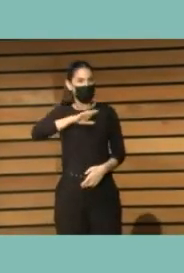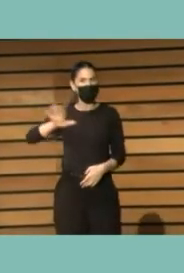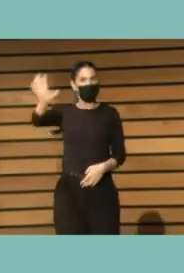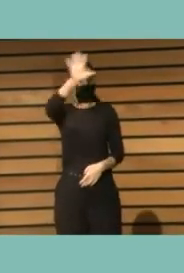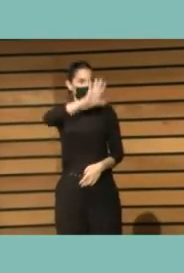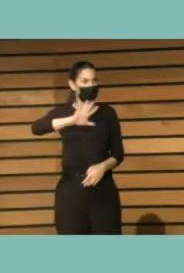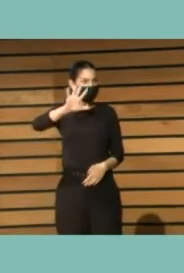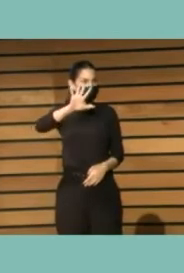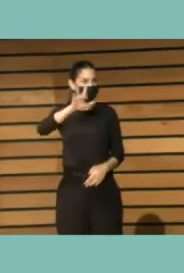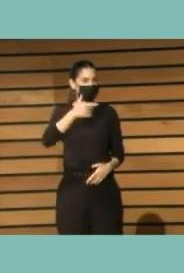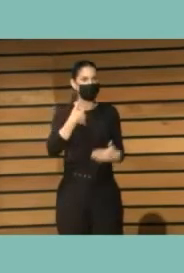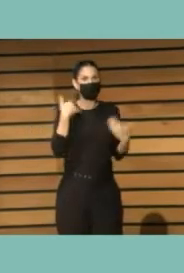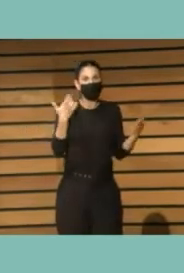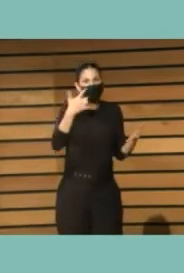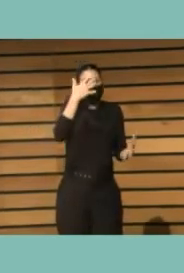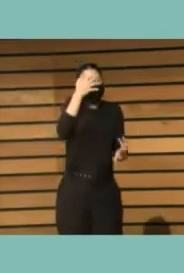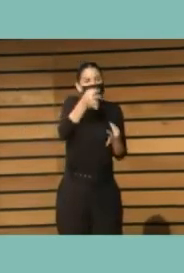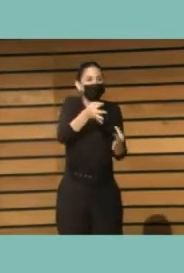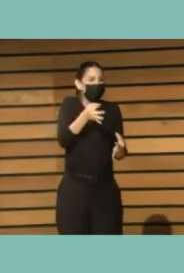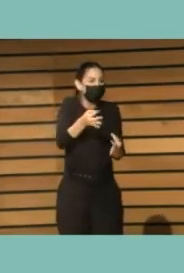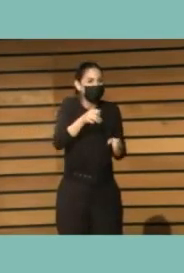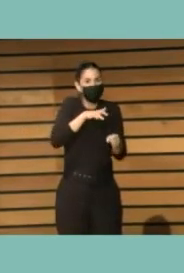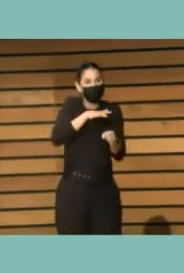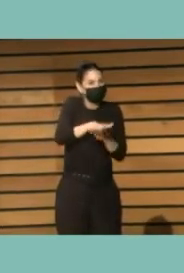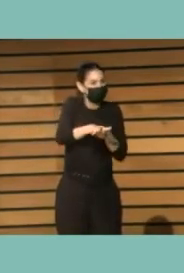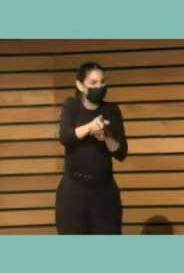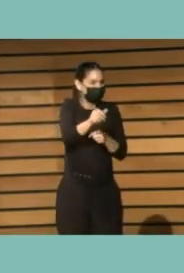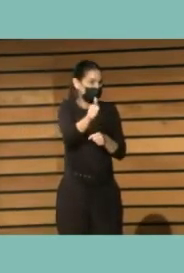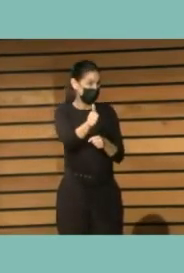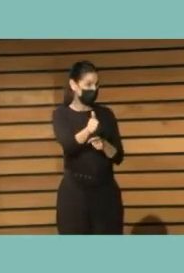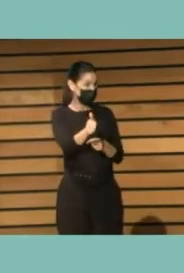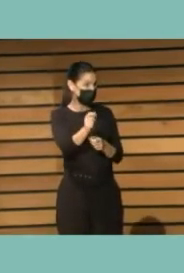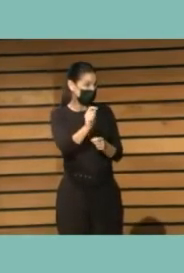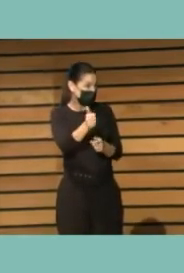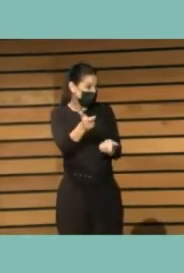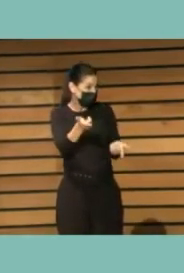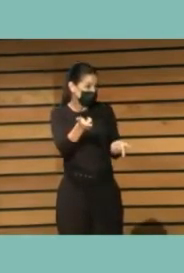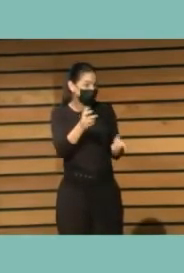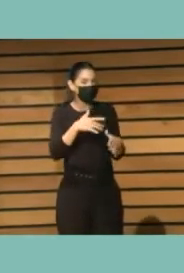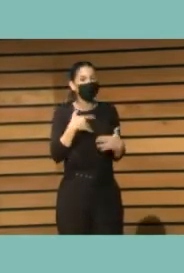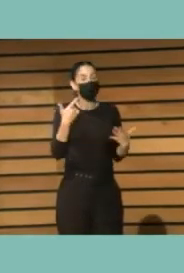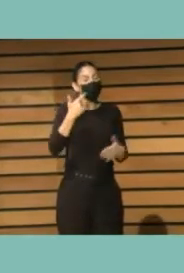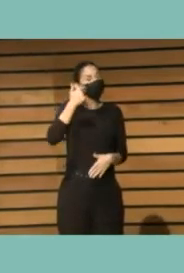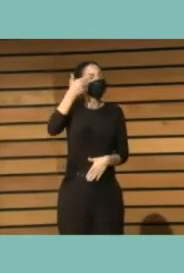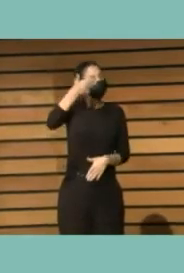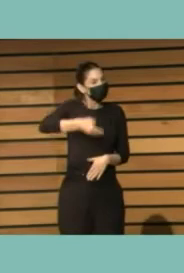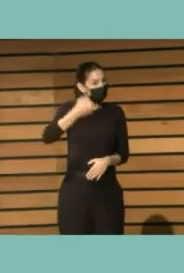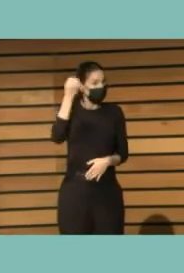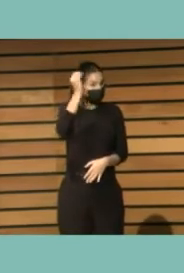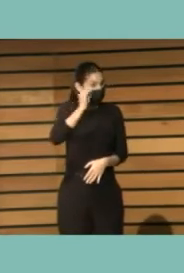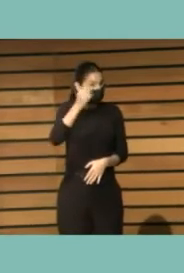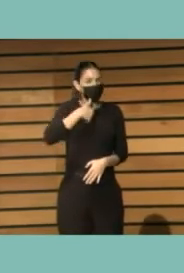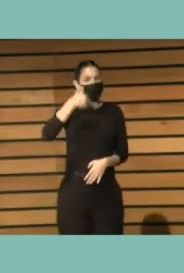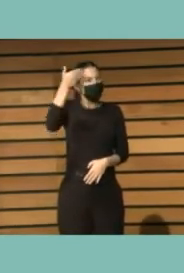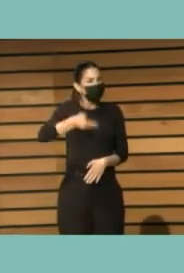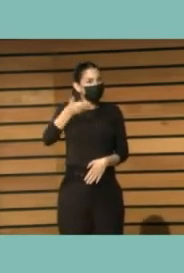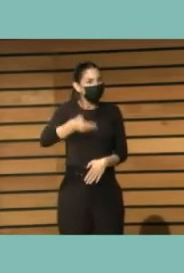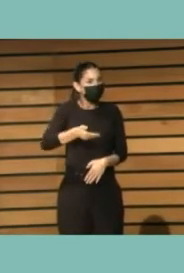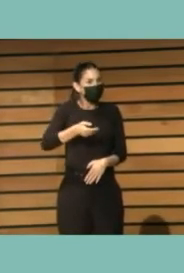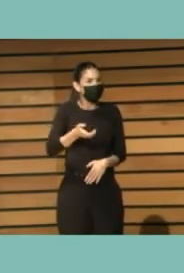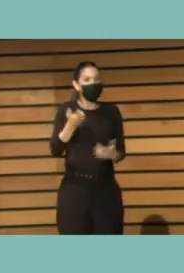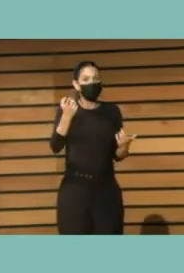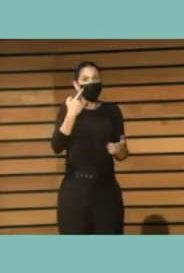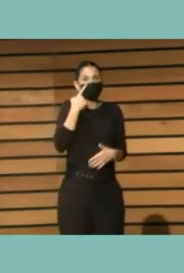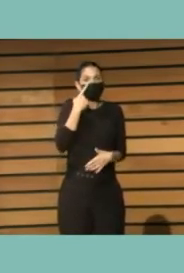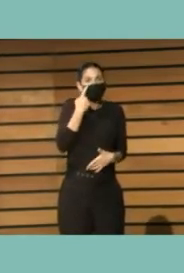España, realmente llegamos muy poco. Entonces, por eso creo que es importante que veamos en qué aspectos podemos